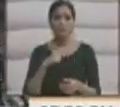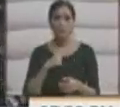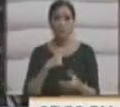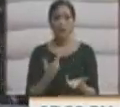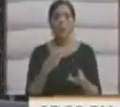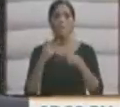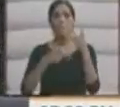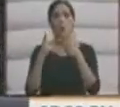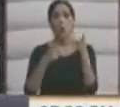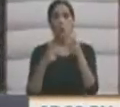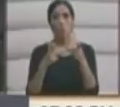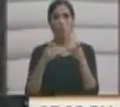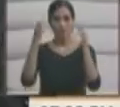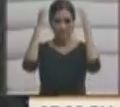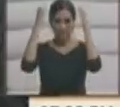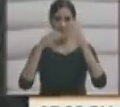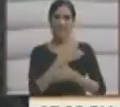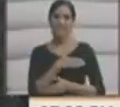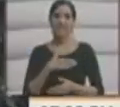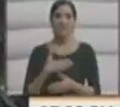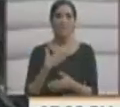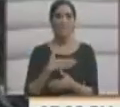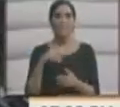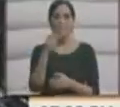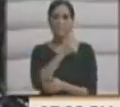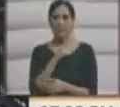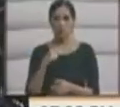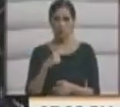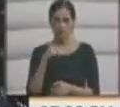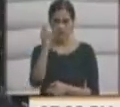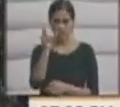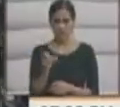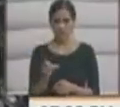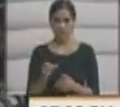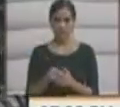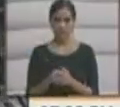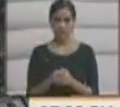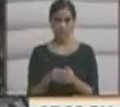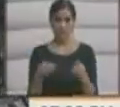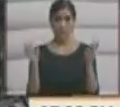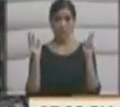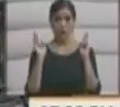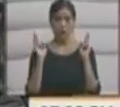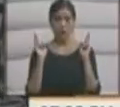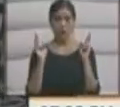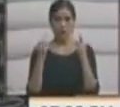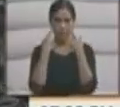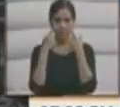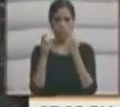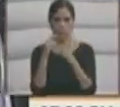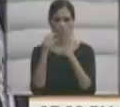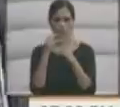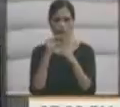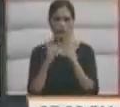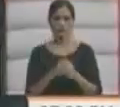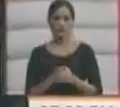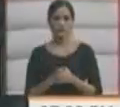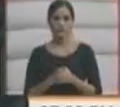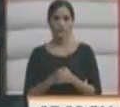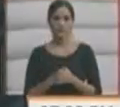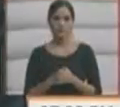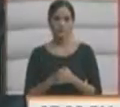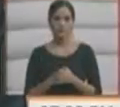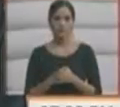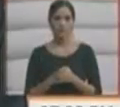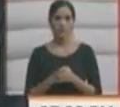productos de higiene y aseo personal. Crucemos los dedos y escuchemos sus palabras. Parte